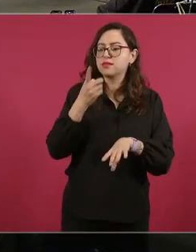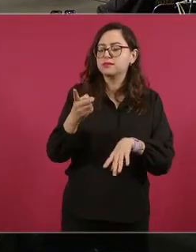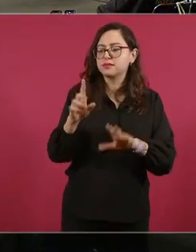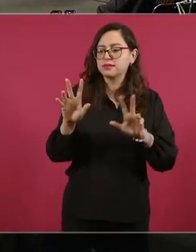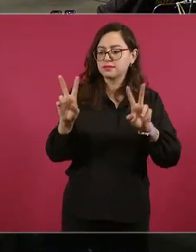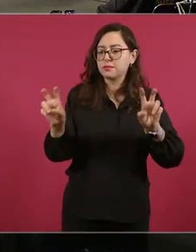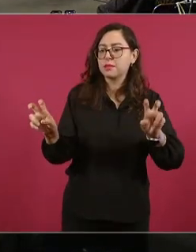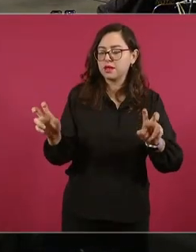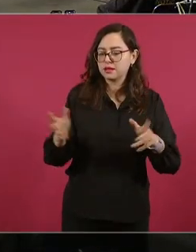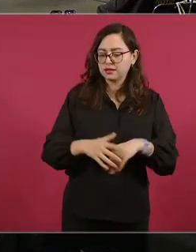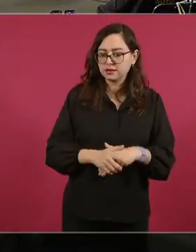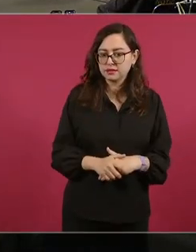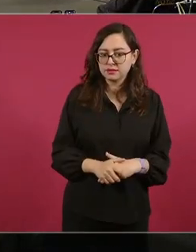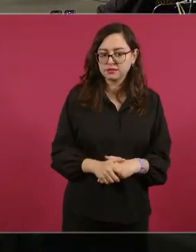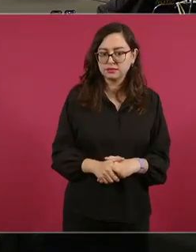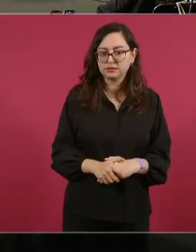adelante,